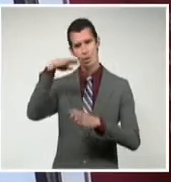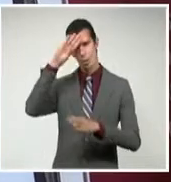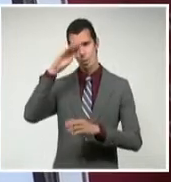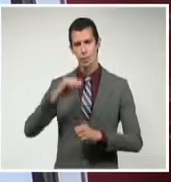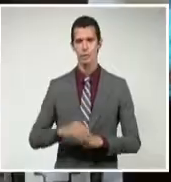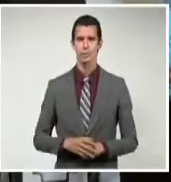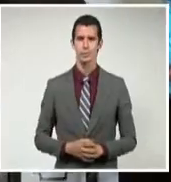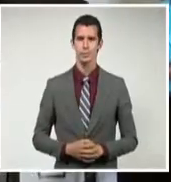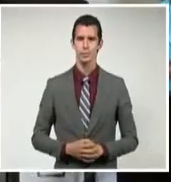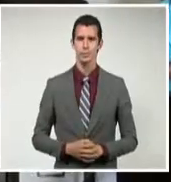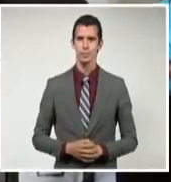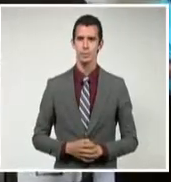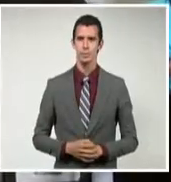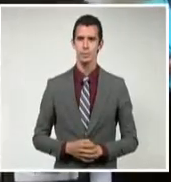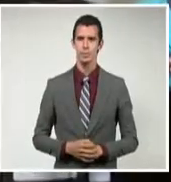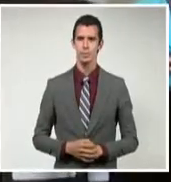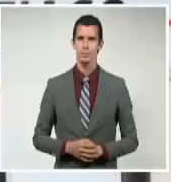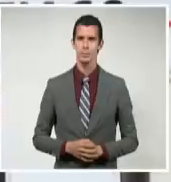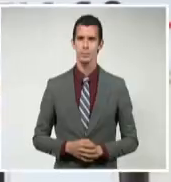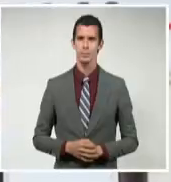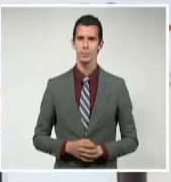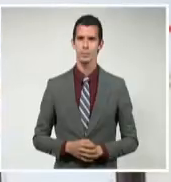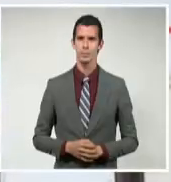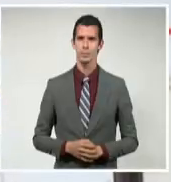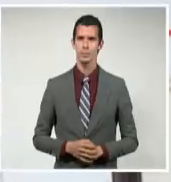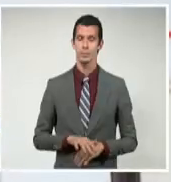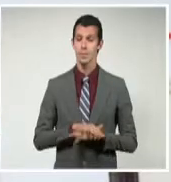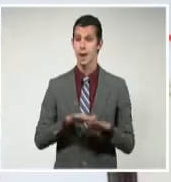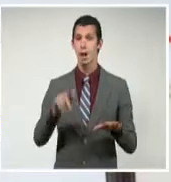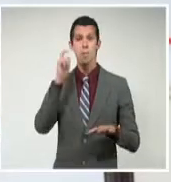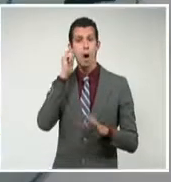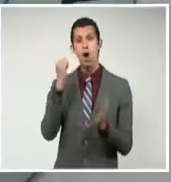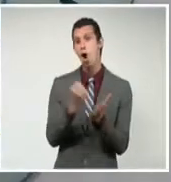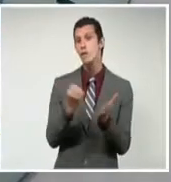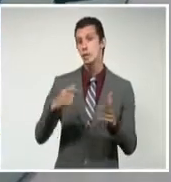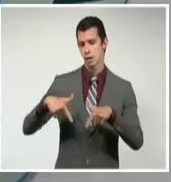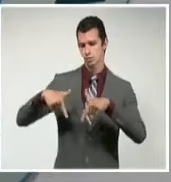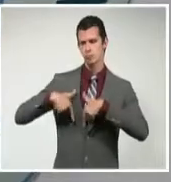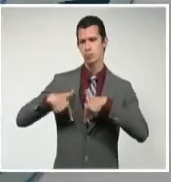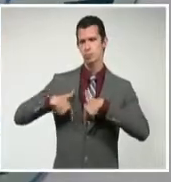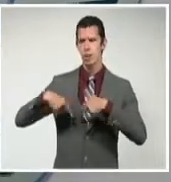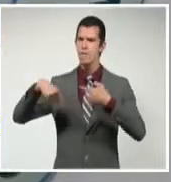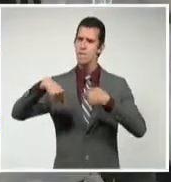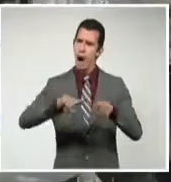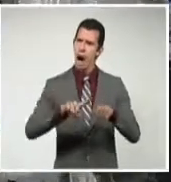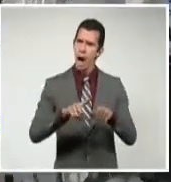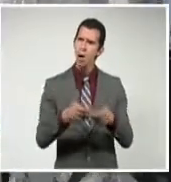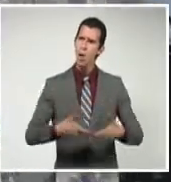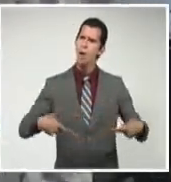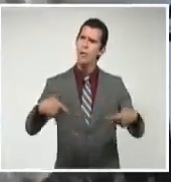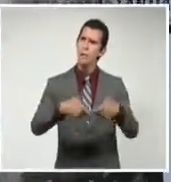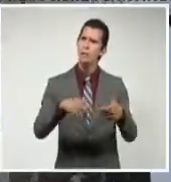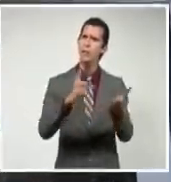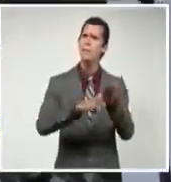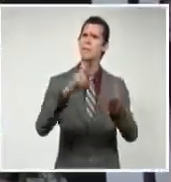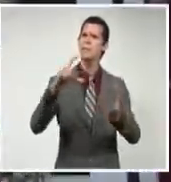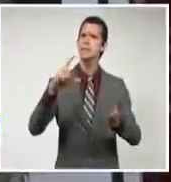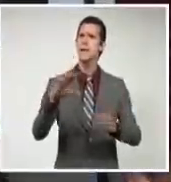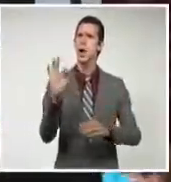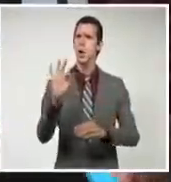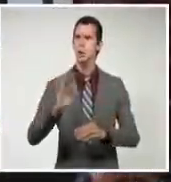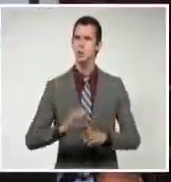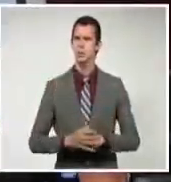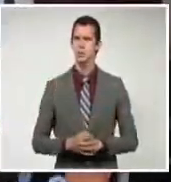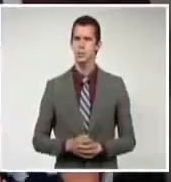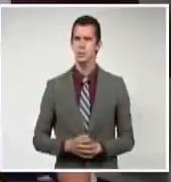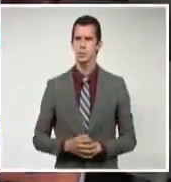cuestionada delegada al octavo congreso del partido es un compromiso para Elena Castillo. La santiaguera es la única secretaria general